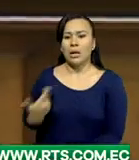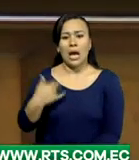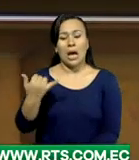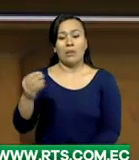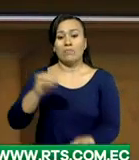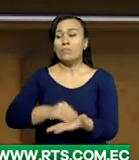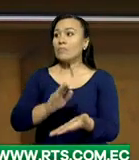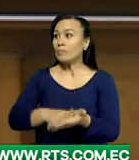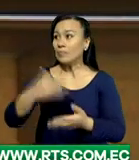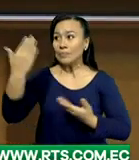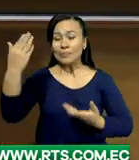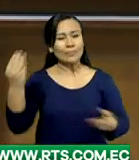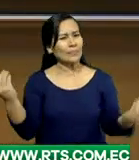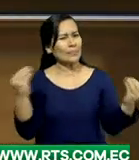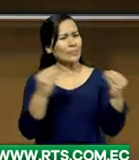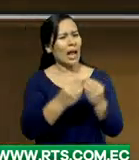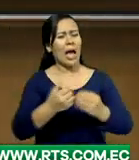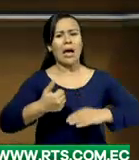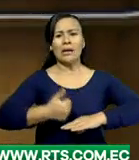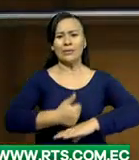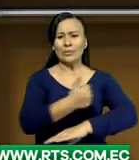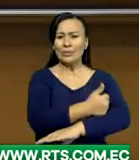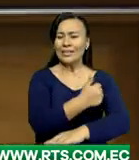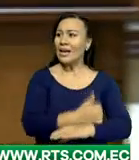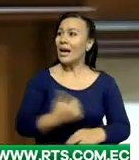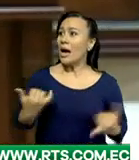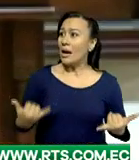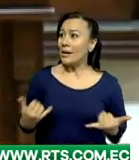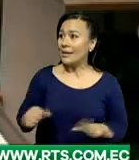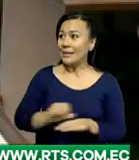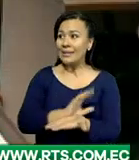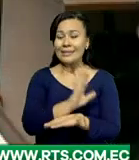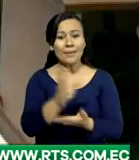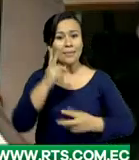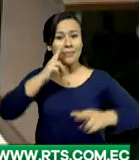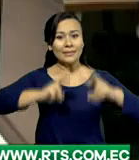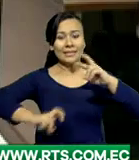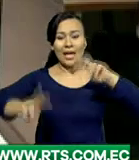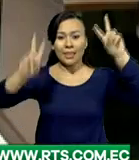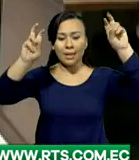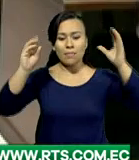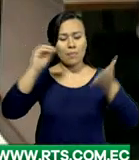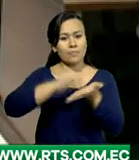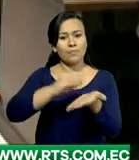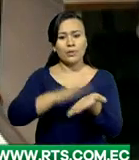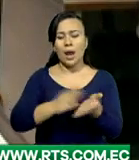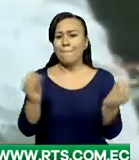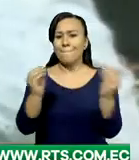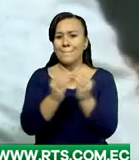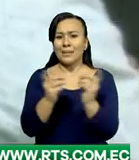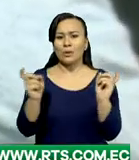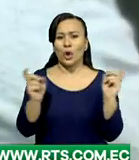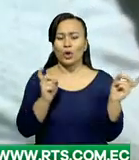espera que con la integración de las nuevas autoridades la Asamblea pueda analizar este tema y tomen definiciones. Informó Javier Gallo.